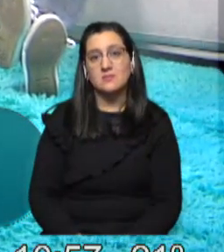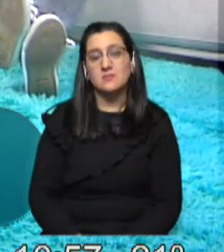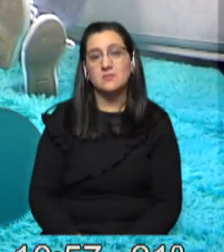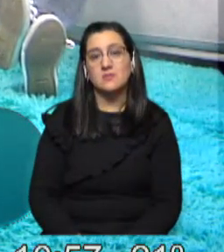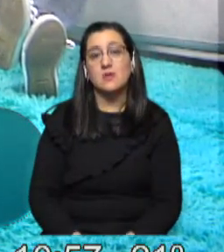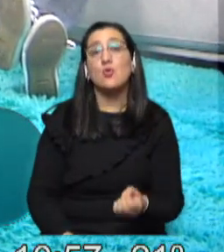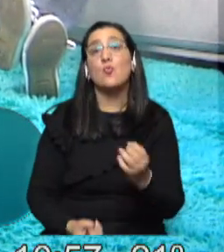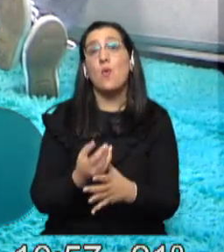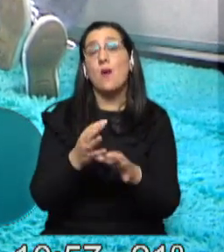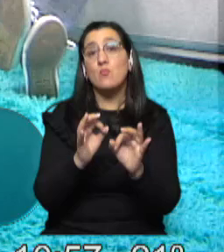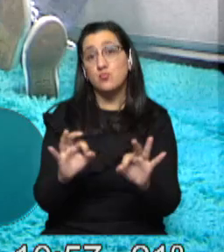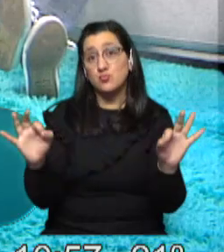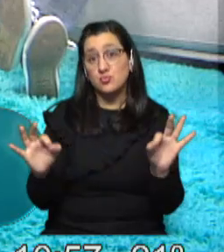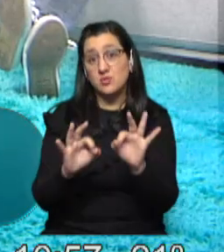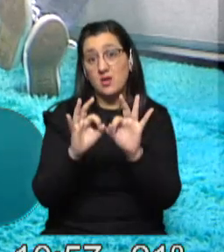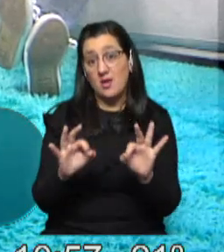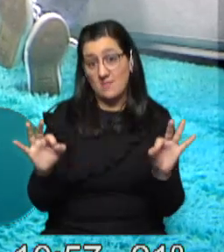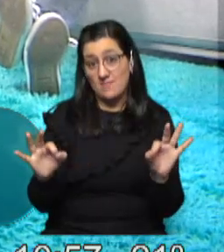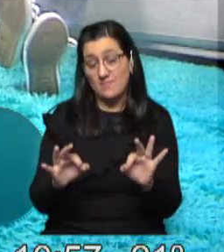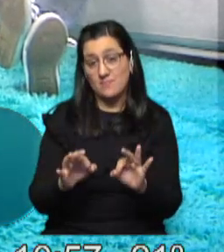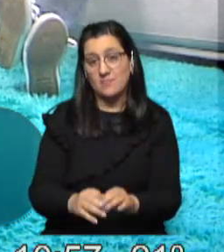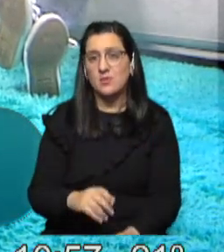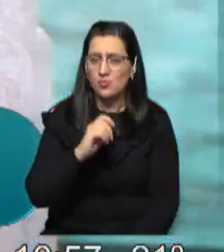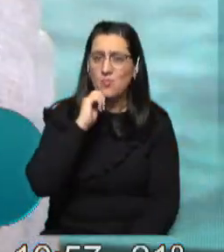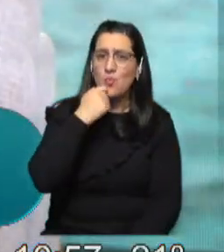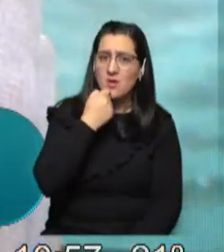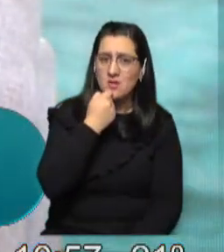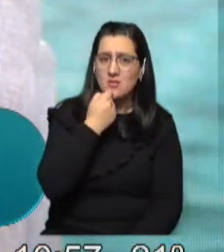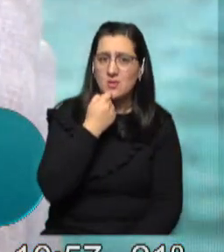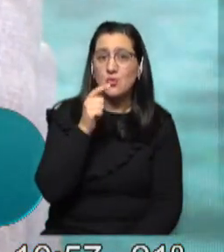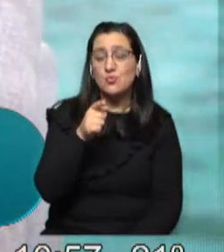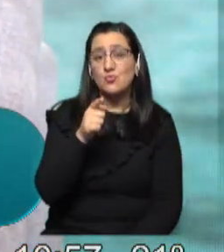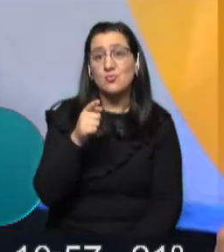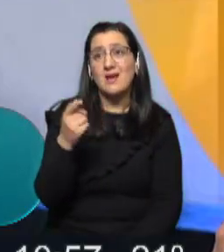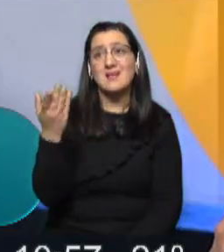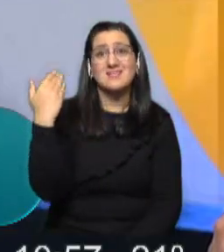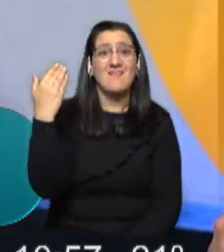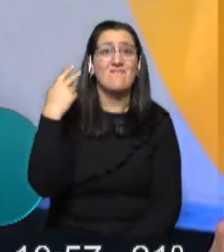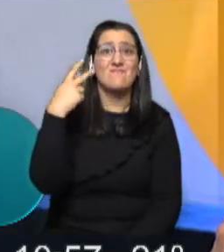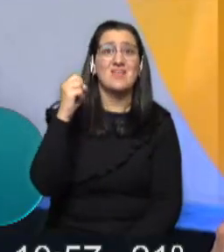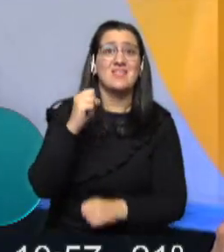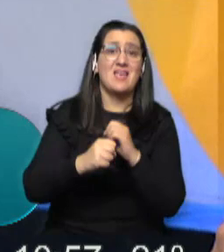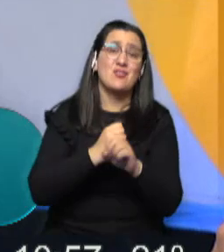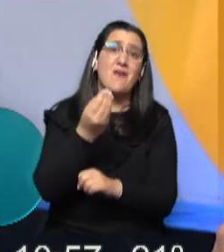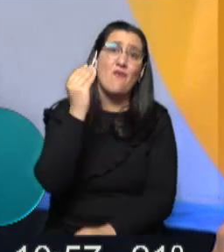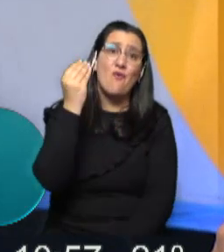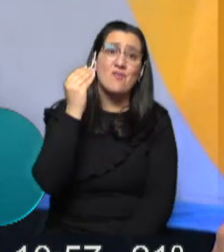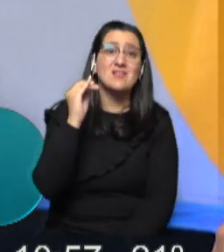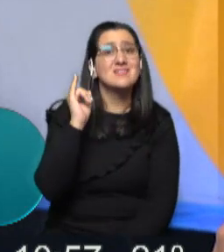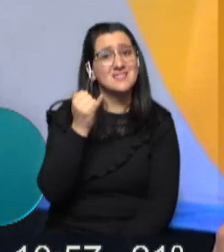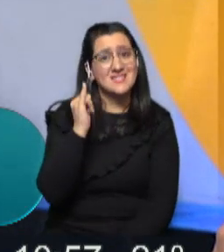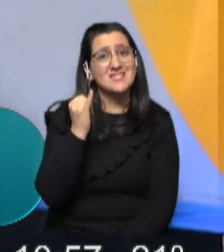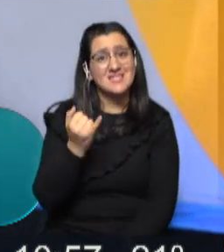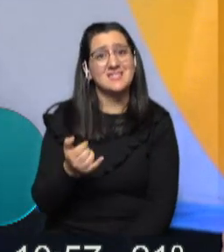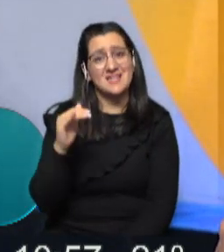y con nuevas músicas, así que es muy fermental. Eras como un lo niño, de lo, hace 20 como, años eras un niño, claro, cuando empezaste. De pantalón corto.